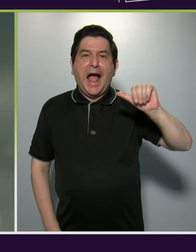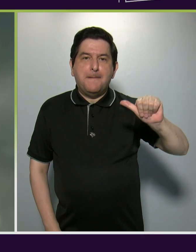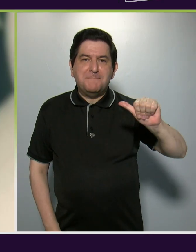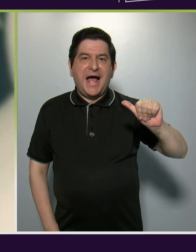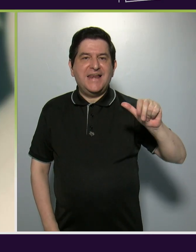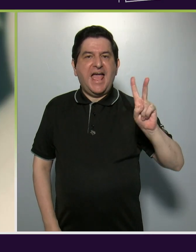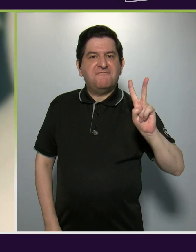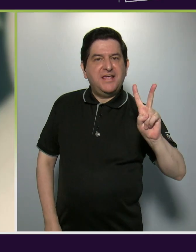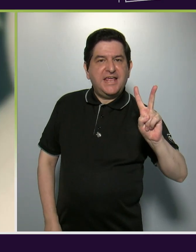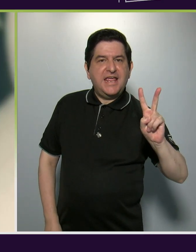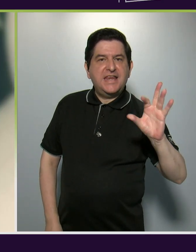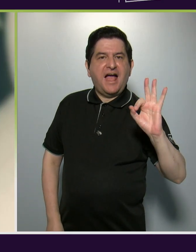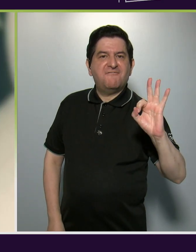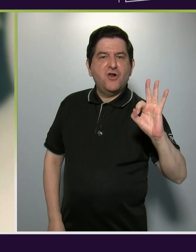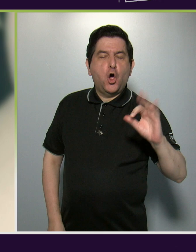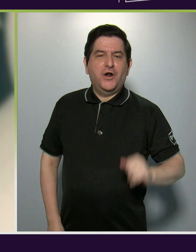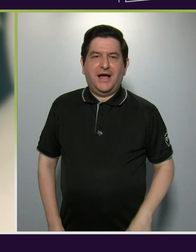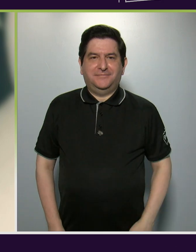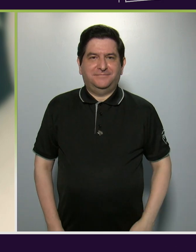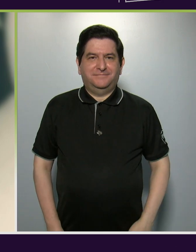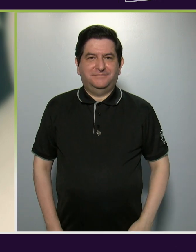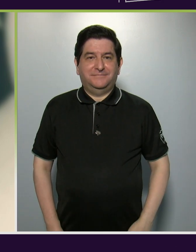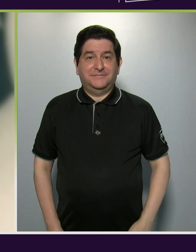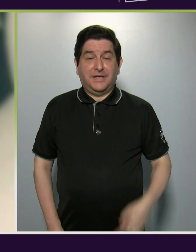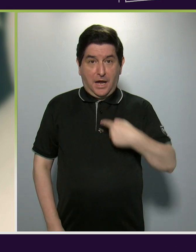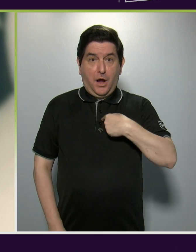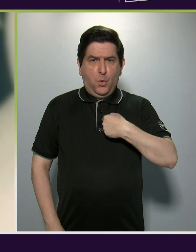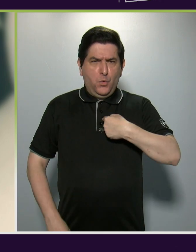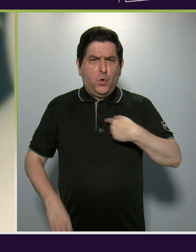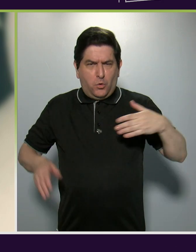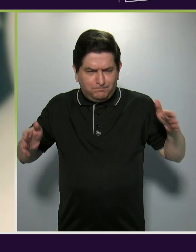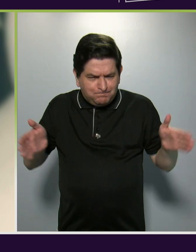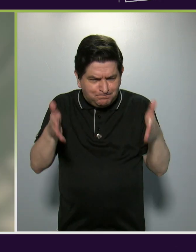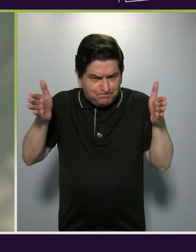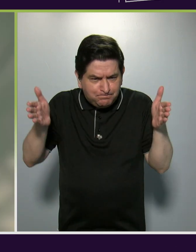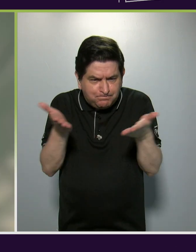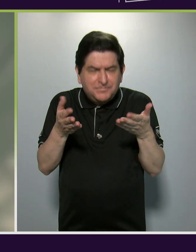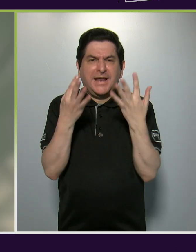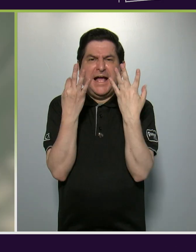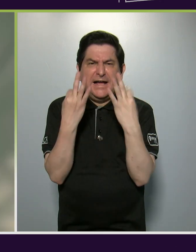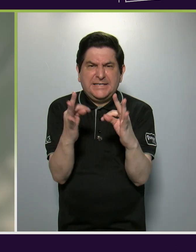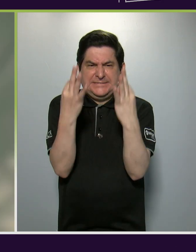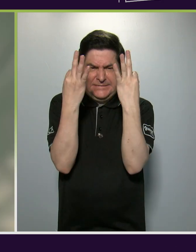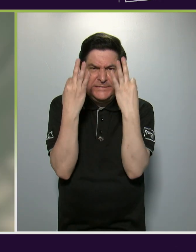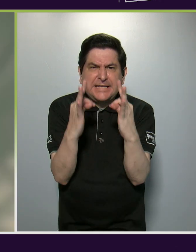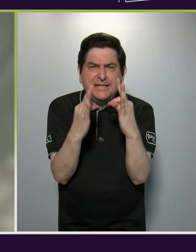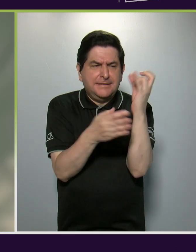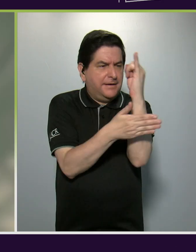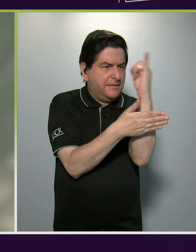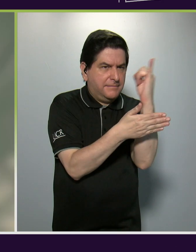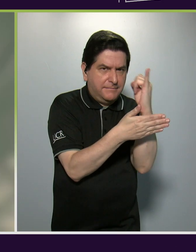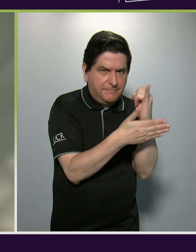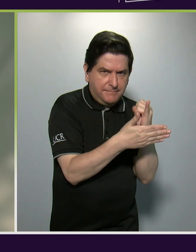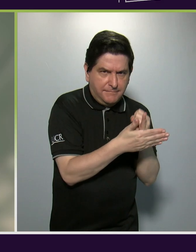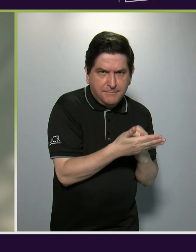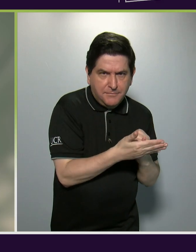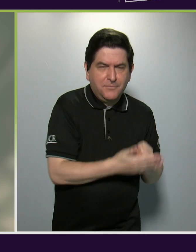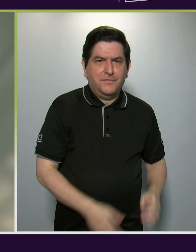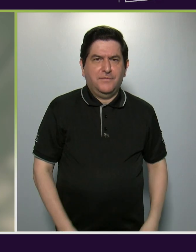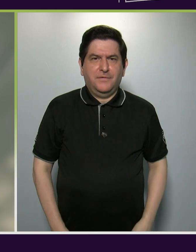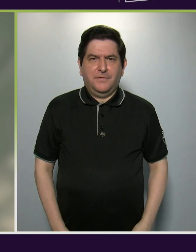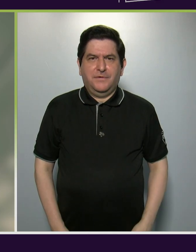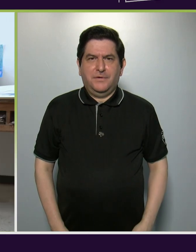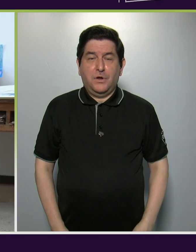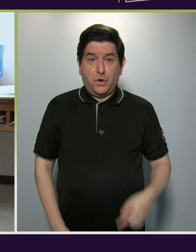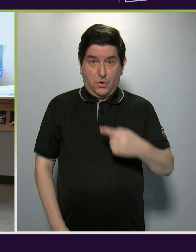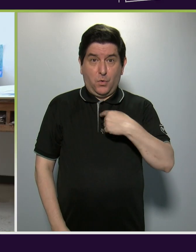era Virginia, esta era Flora. Algo que nos mueve a intentar dibujar a algo que es